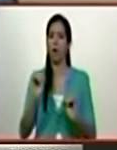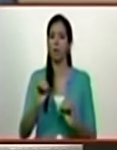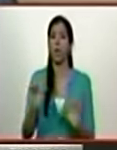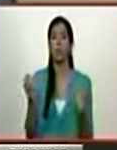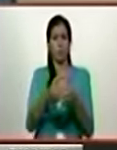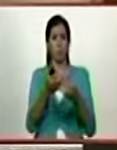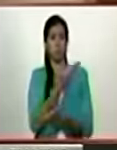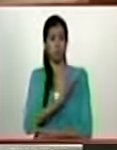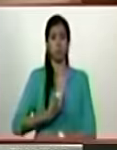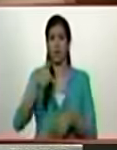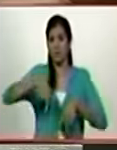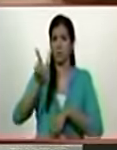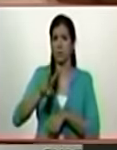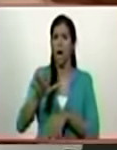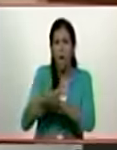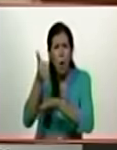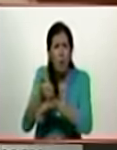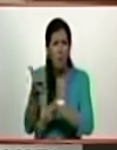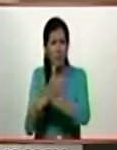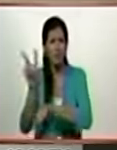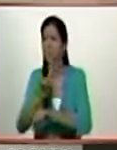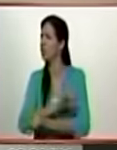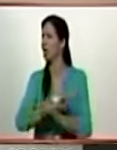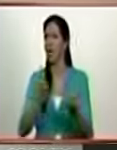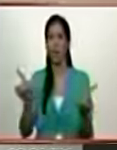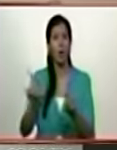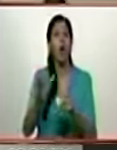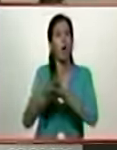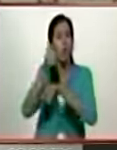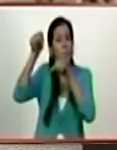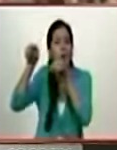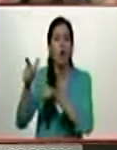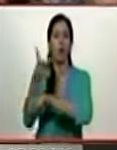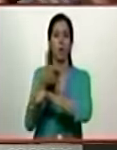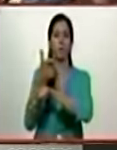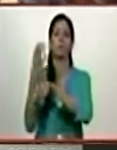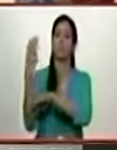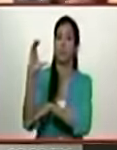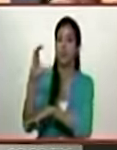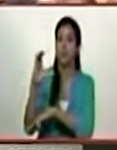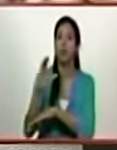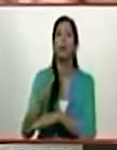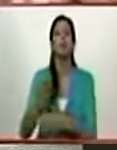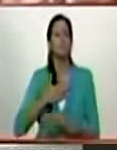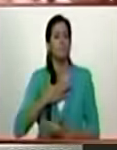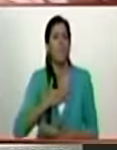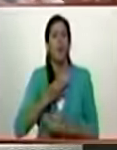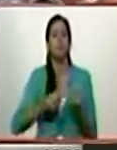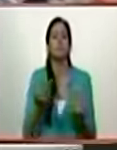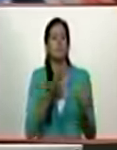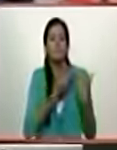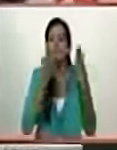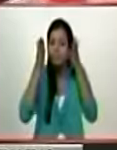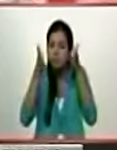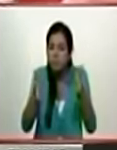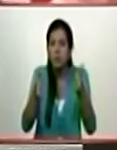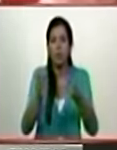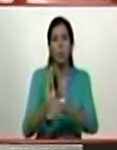colombiana a echarle la culpa a Venezuela de un problema que es de ellos. Nosotros solo estamos haciendo lo que nos corresponde para proteger a los venezolanos y a las